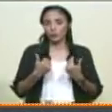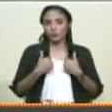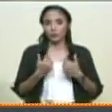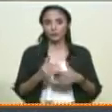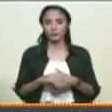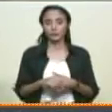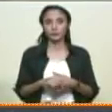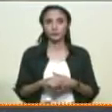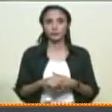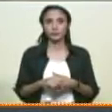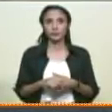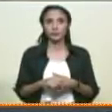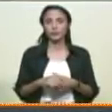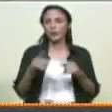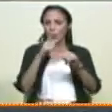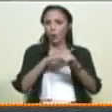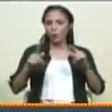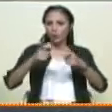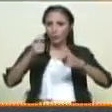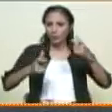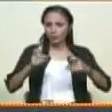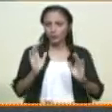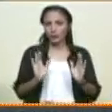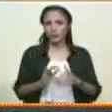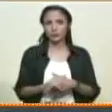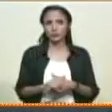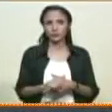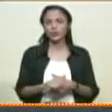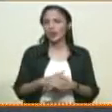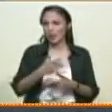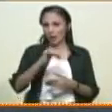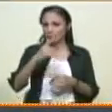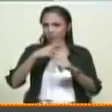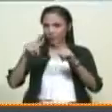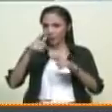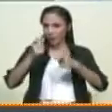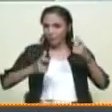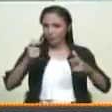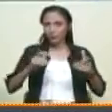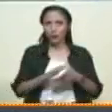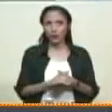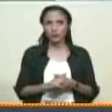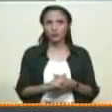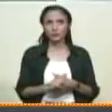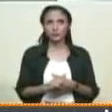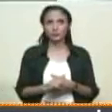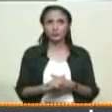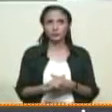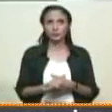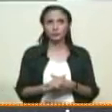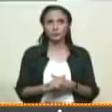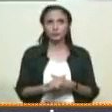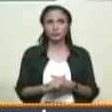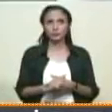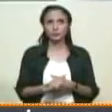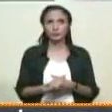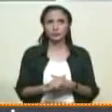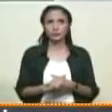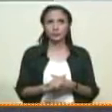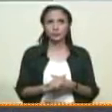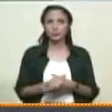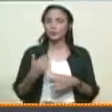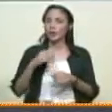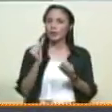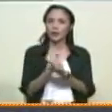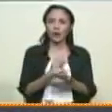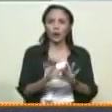Hubo otros, por supuesto, y hay otros todavía. Uno puede mencionar el trabajo